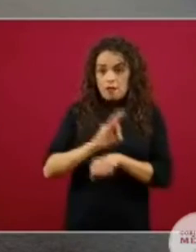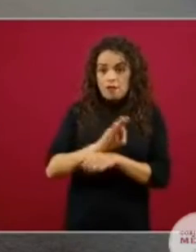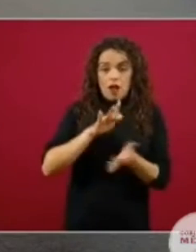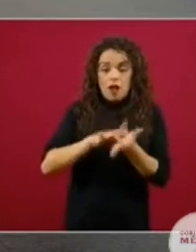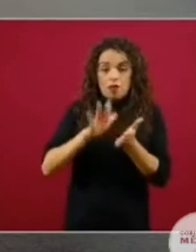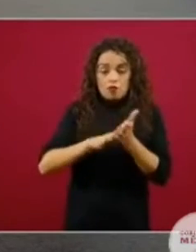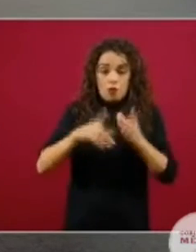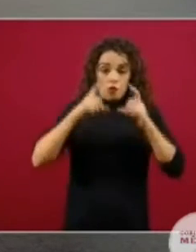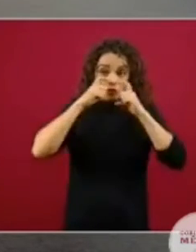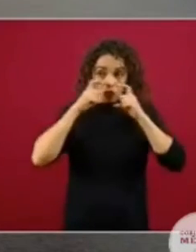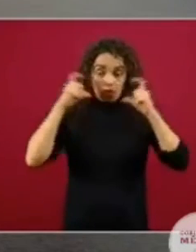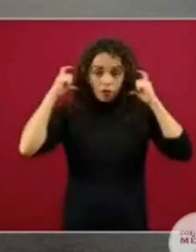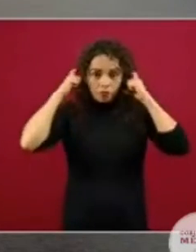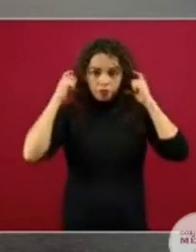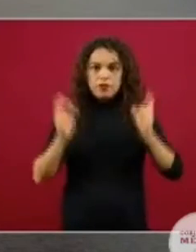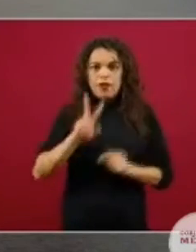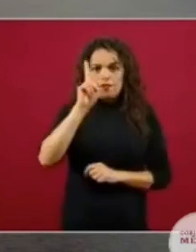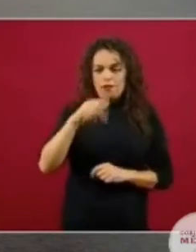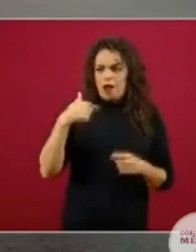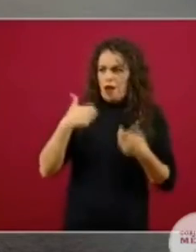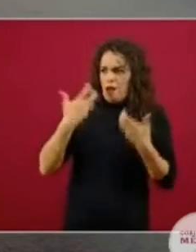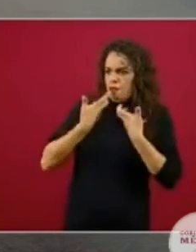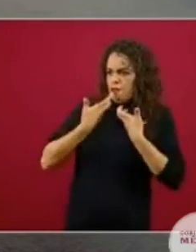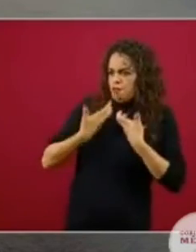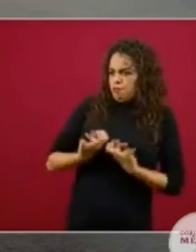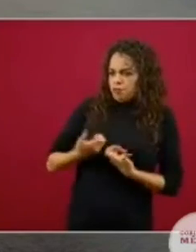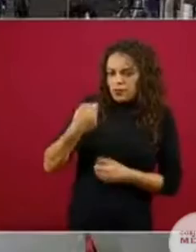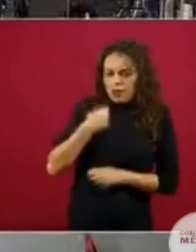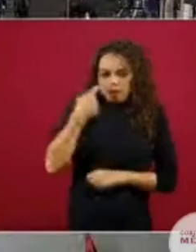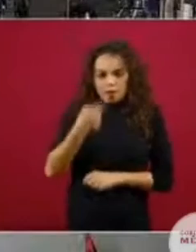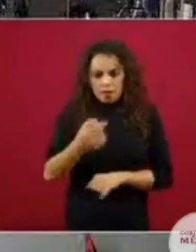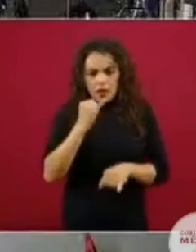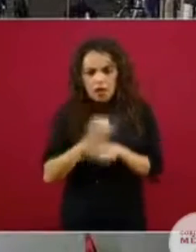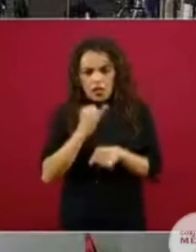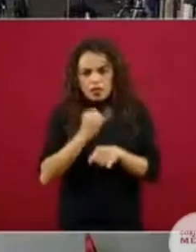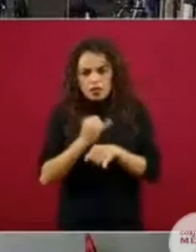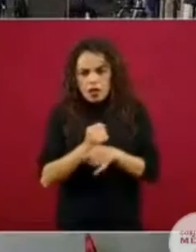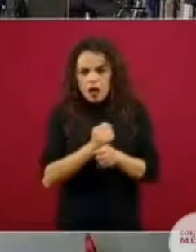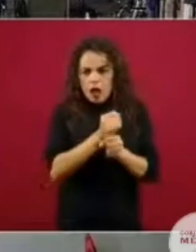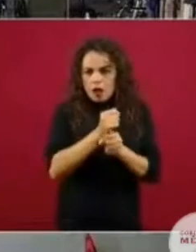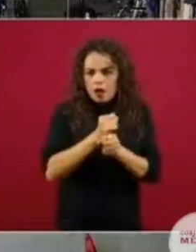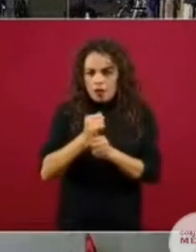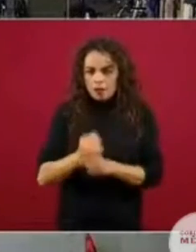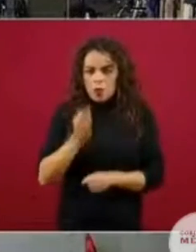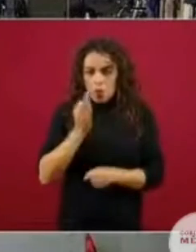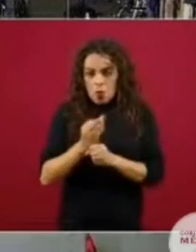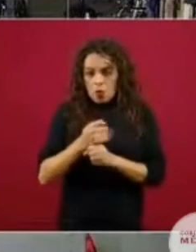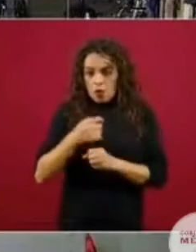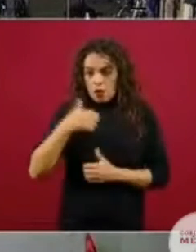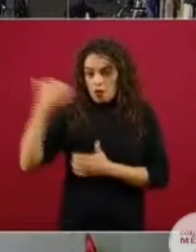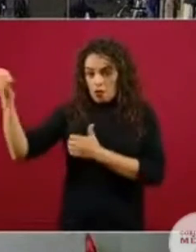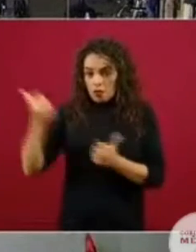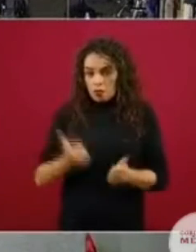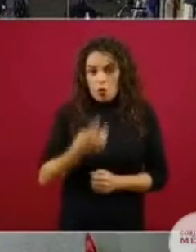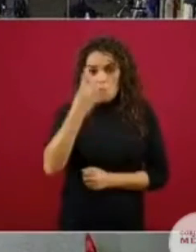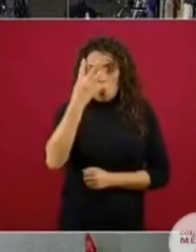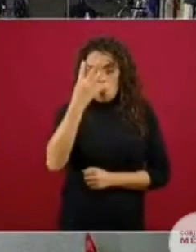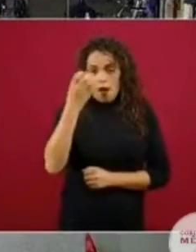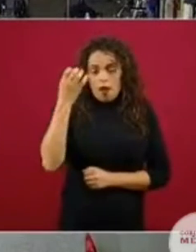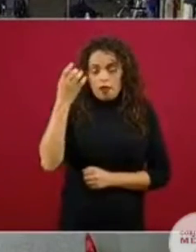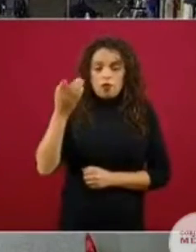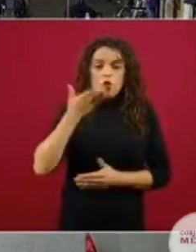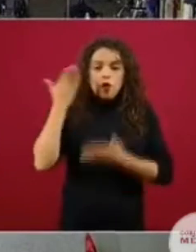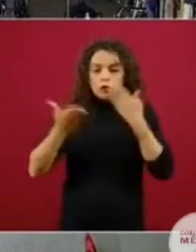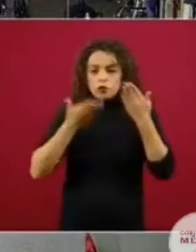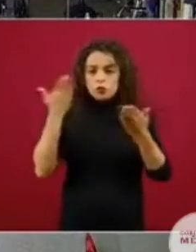sorprendí y busquen en internet son un apoyo y traigo aquí cuatro estudios impresos para 34 estudios